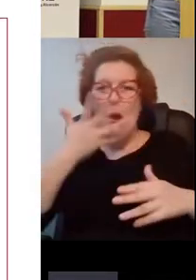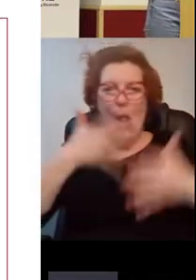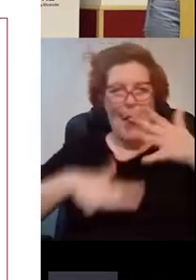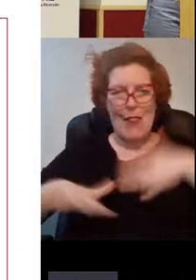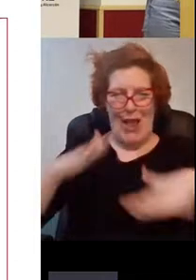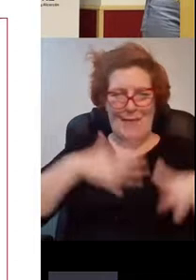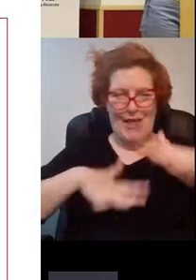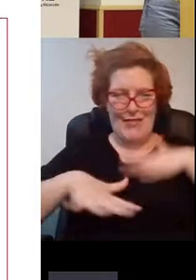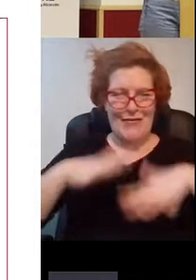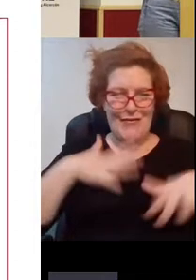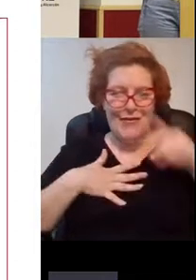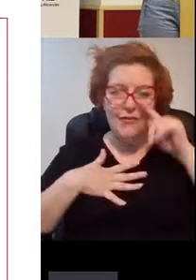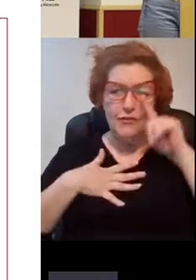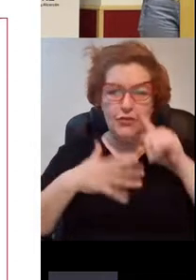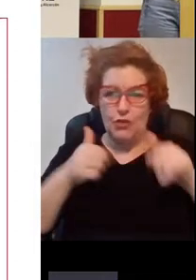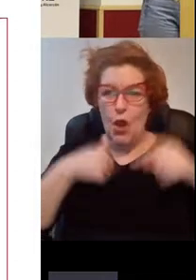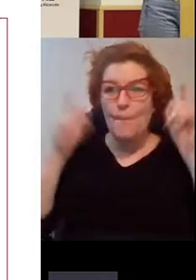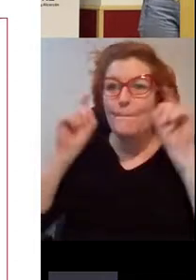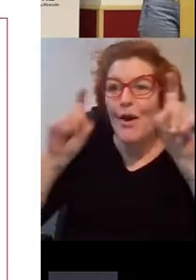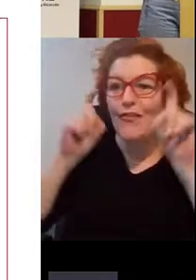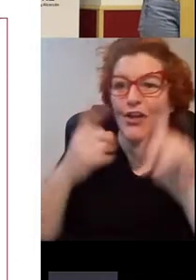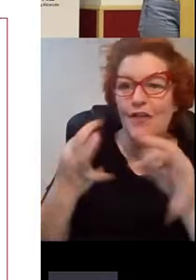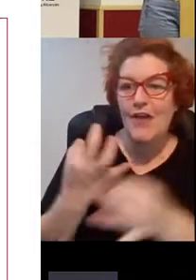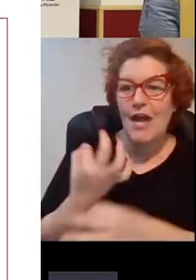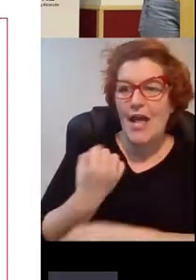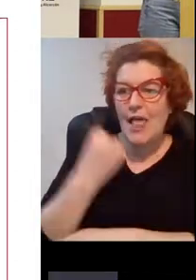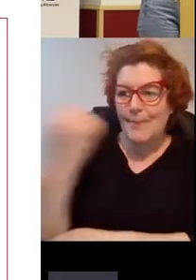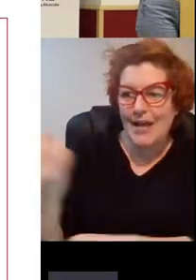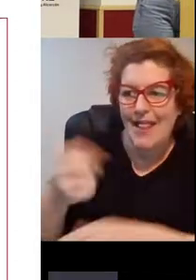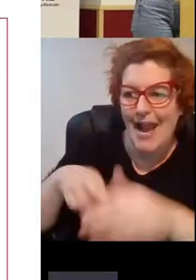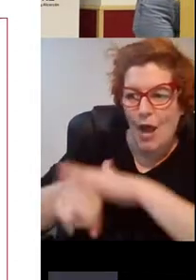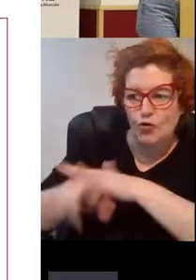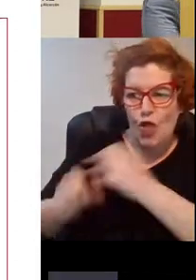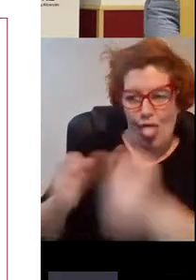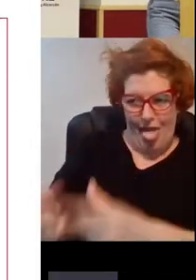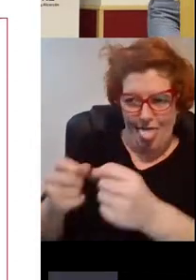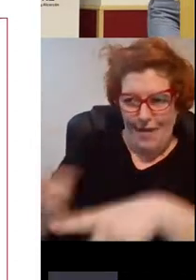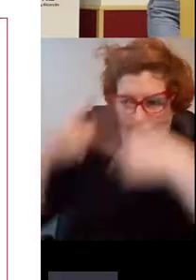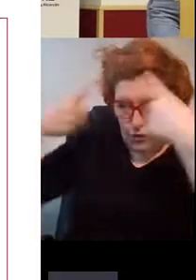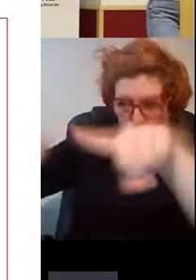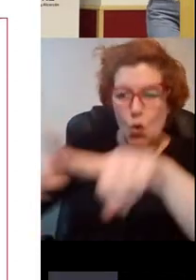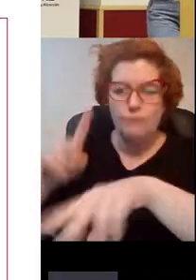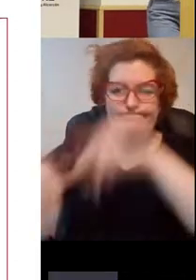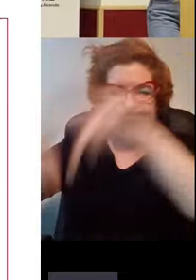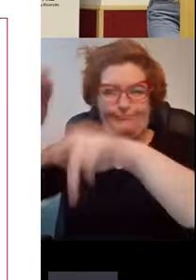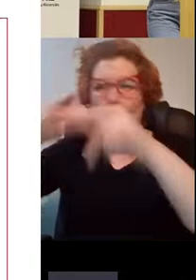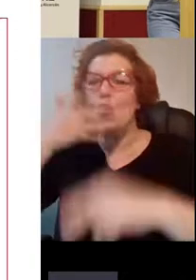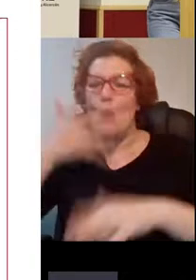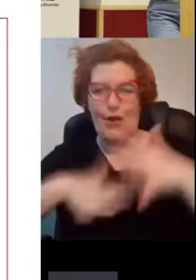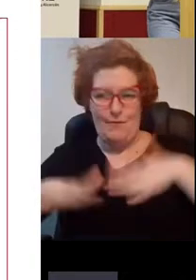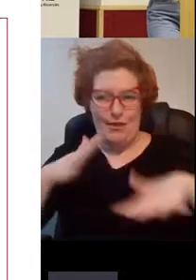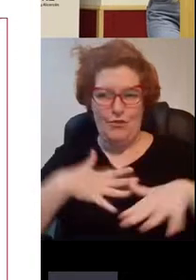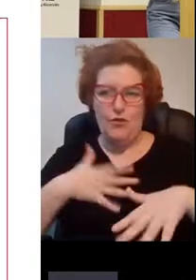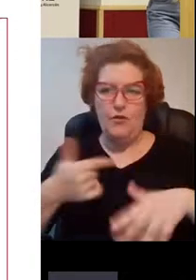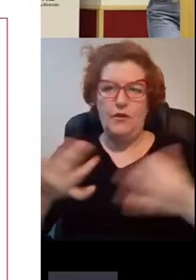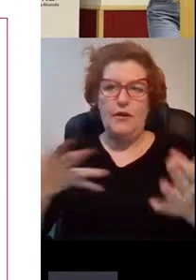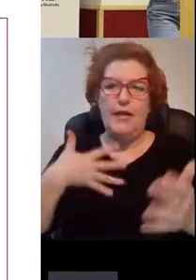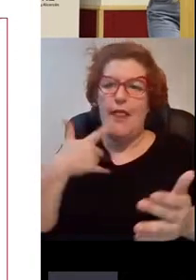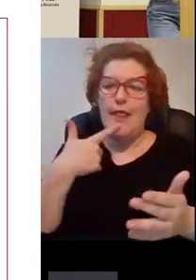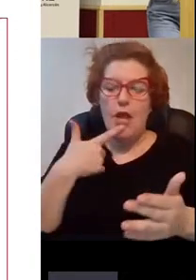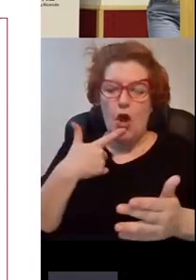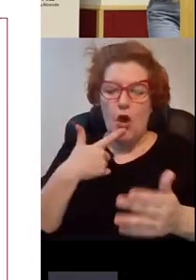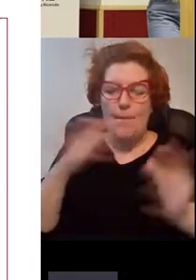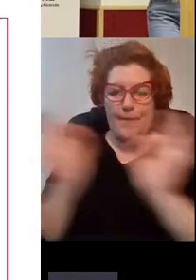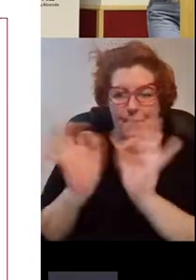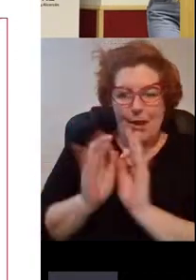conocimientos y nosotros como profesores debemos aportarle los recursos para ello. Entonces, yo debo prepararle el camino al